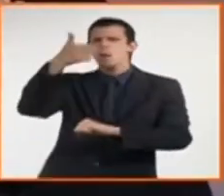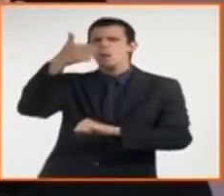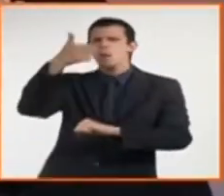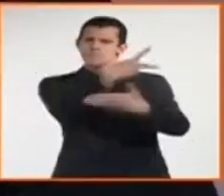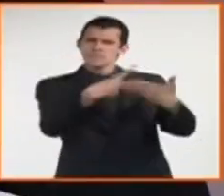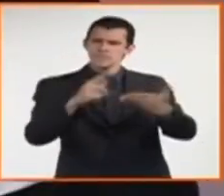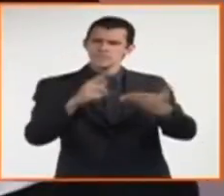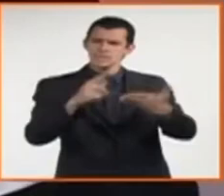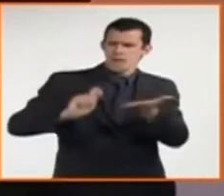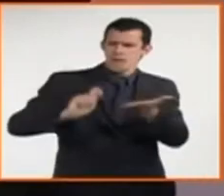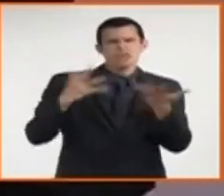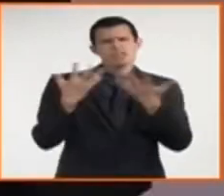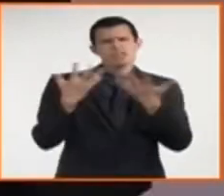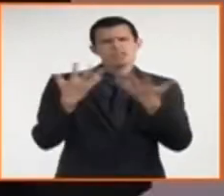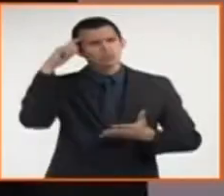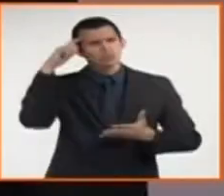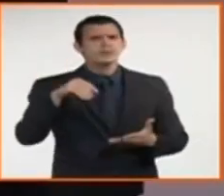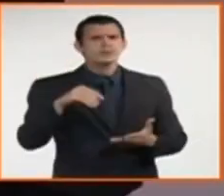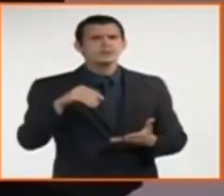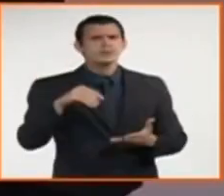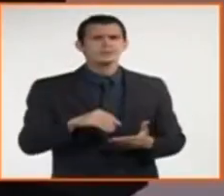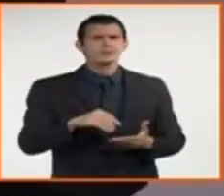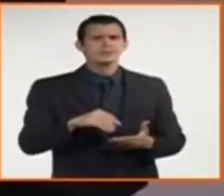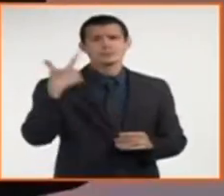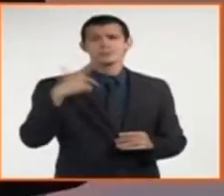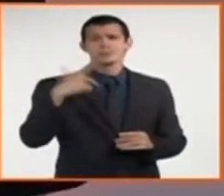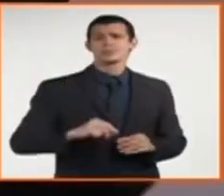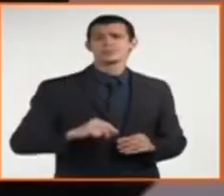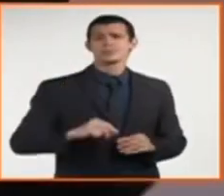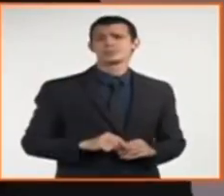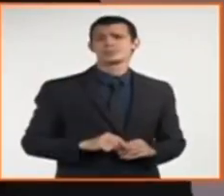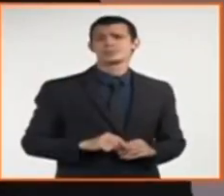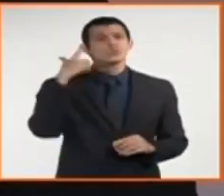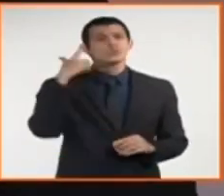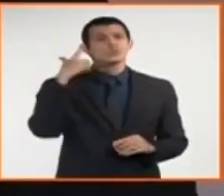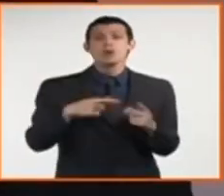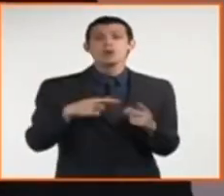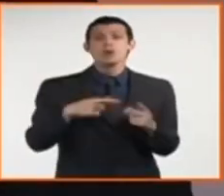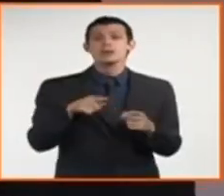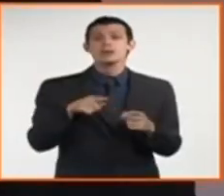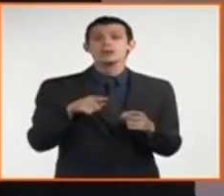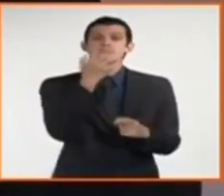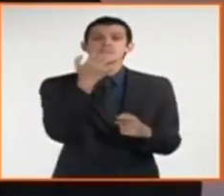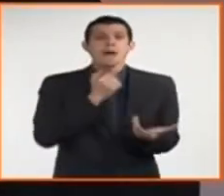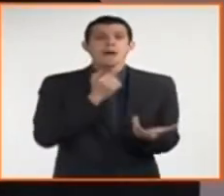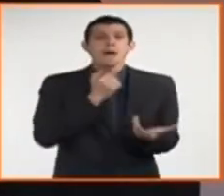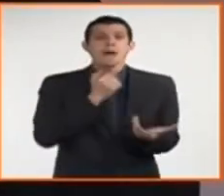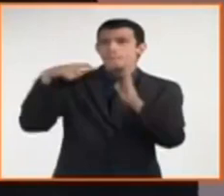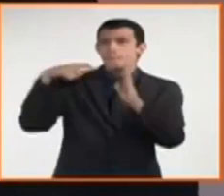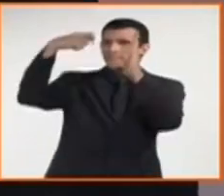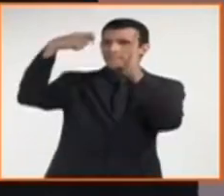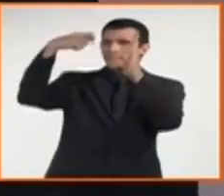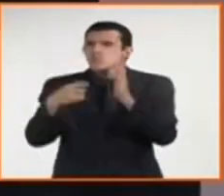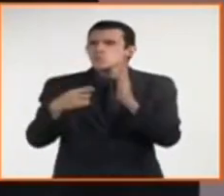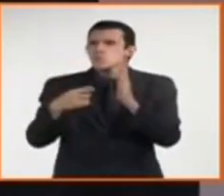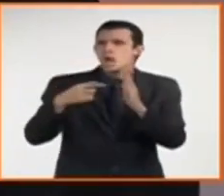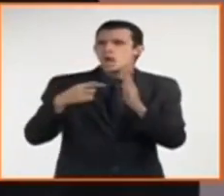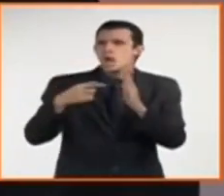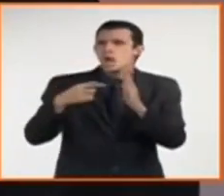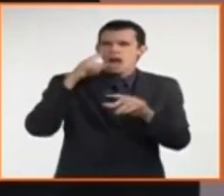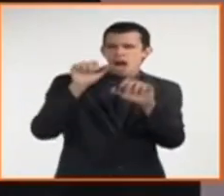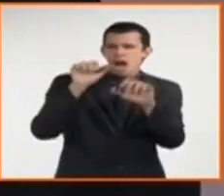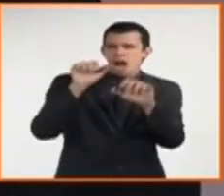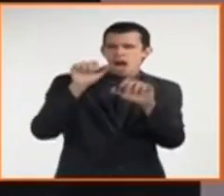es decir vivimos absolutamente contaminados de series yanquis de